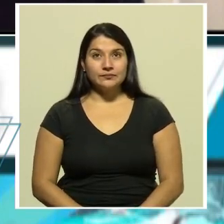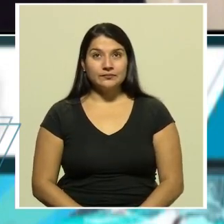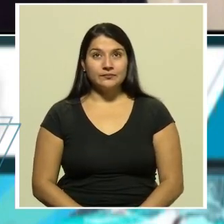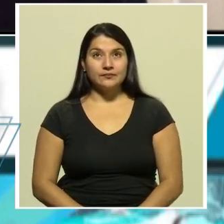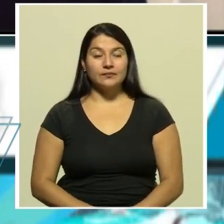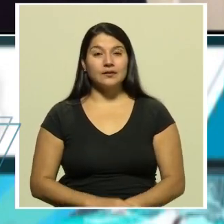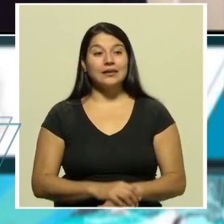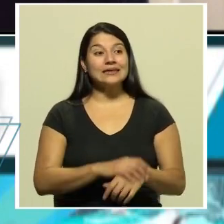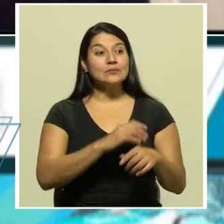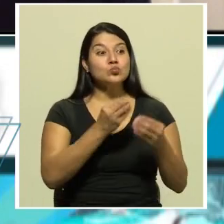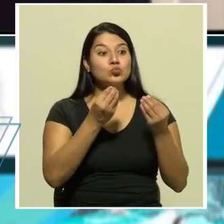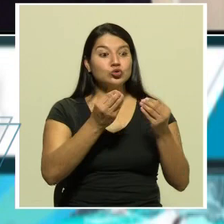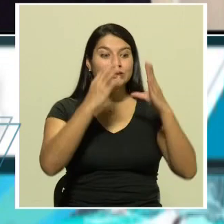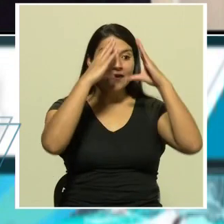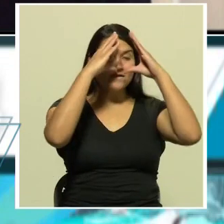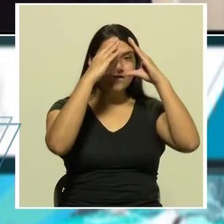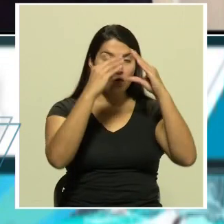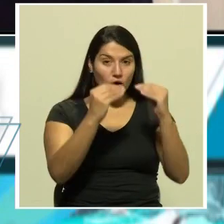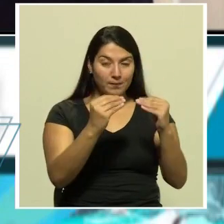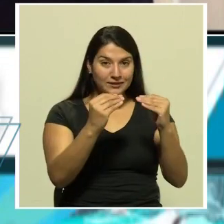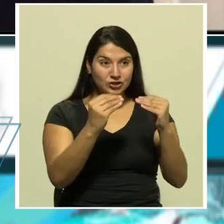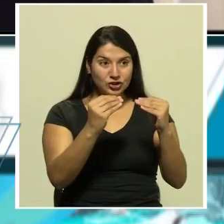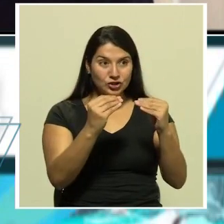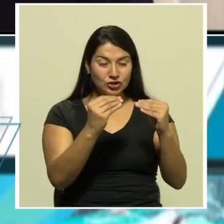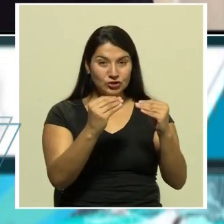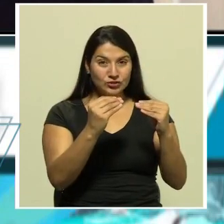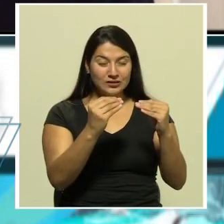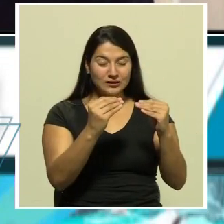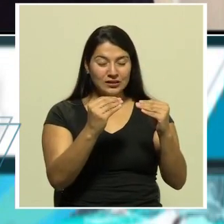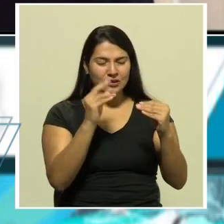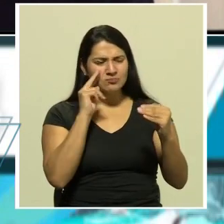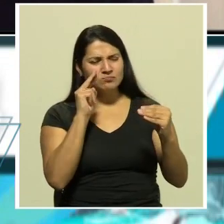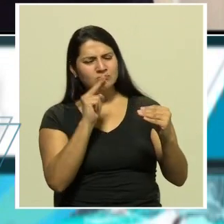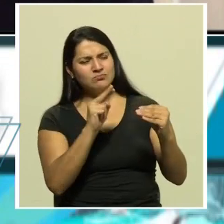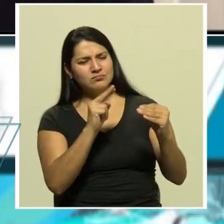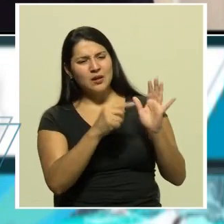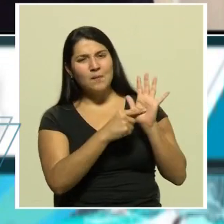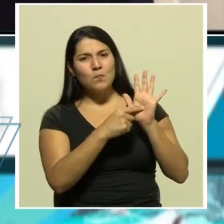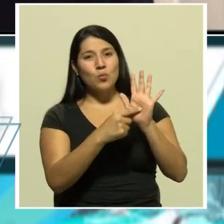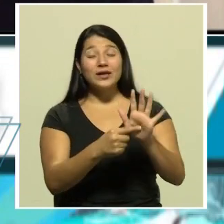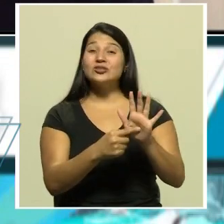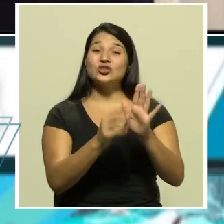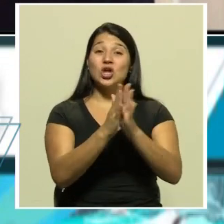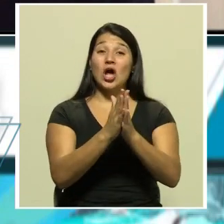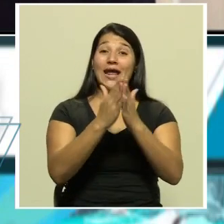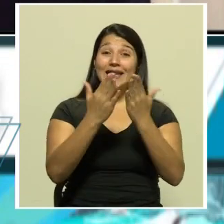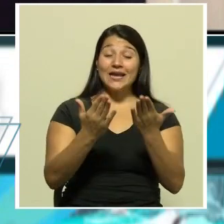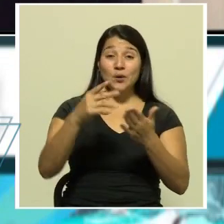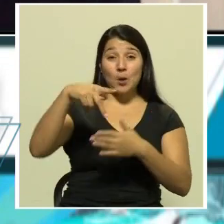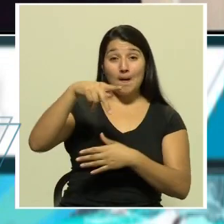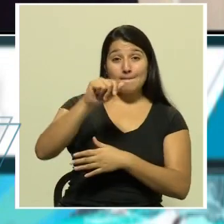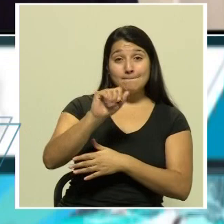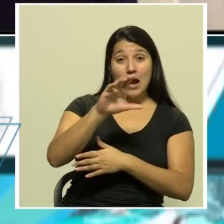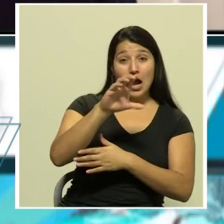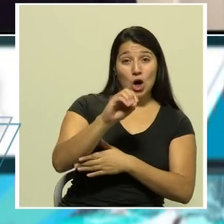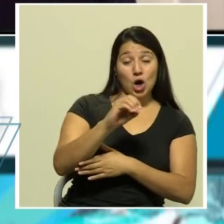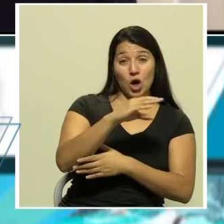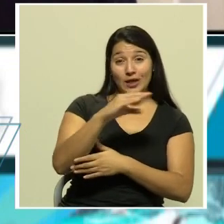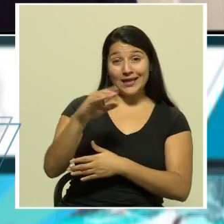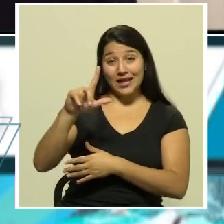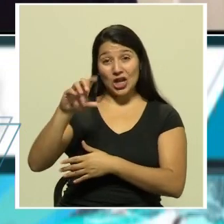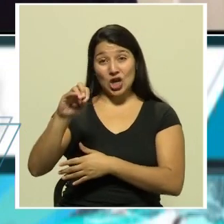Una serie de datos que nos muestran que el manual de Paco y Lola ha tenido un